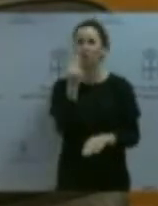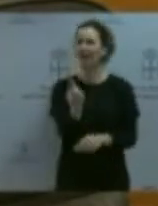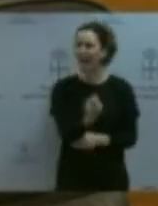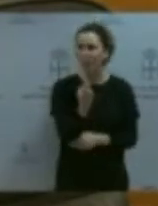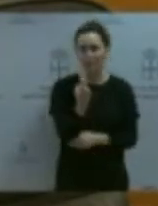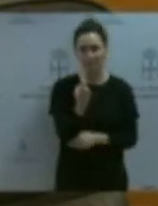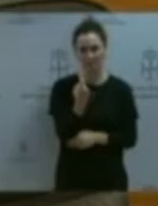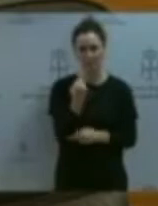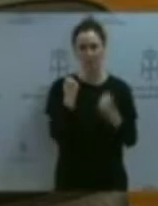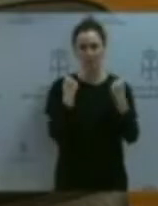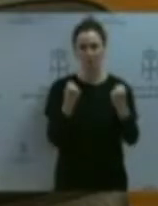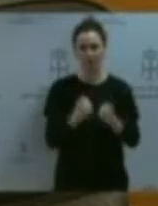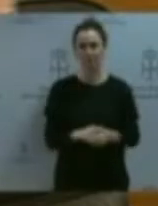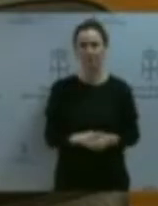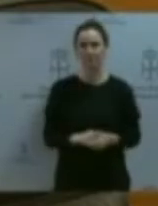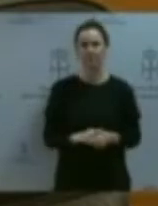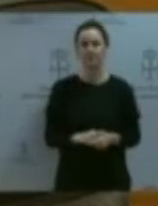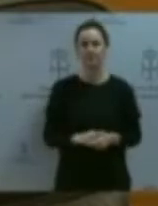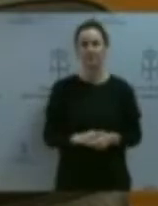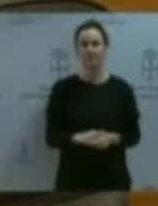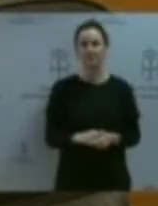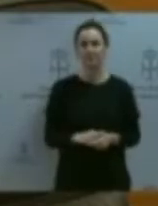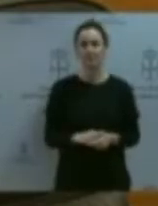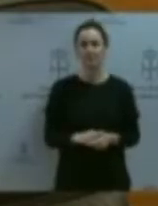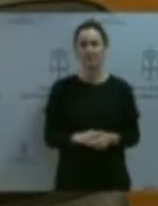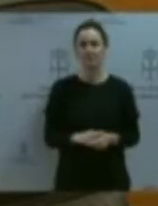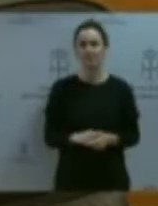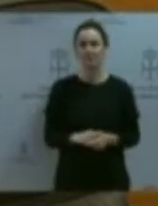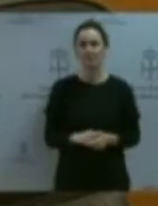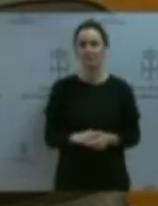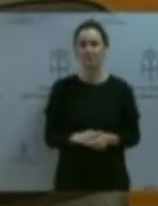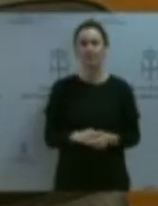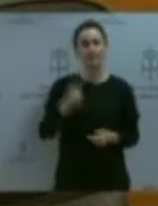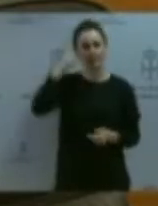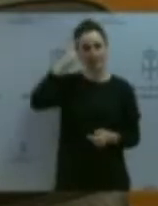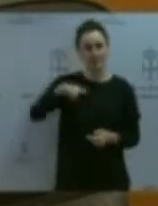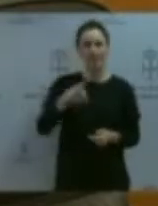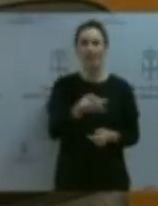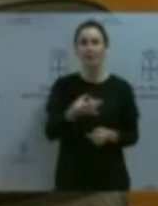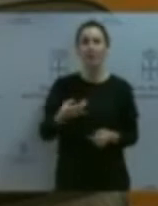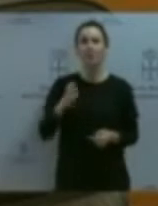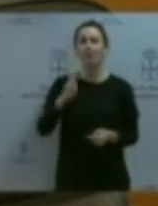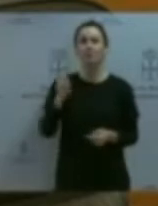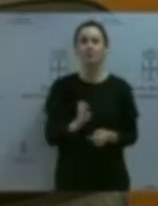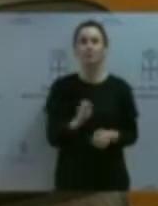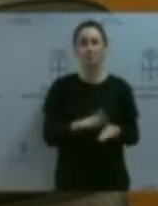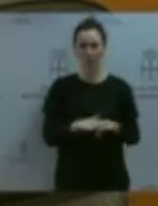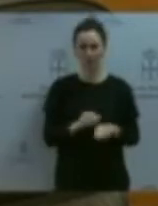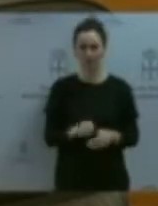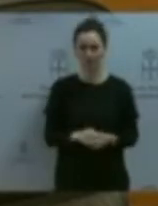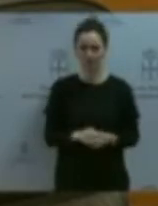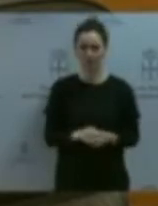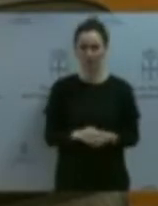también teniendo en cuenta por qué tenemos una deuda generada, porque no todos los gastos han sido